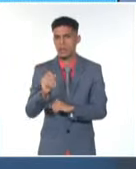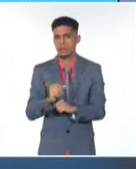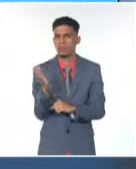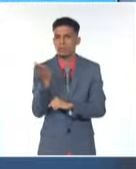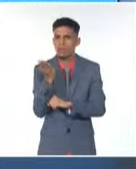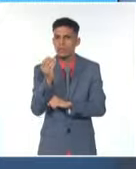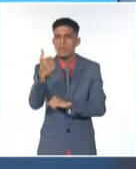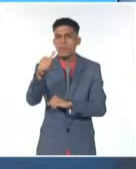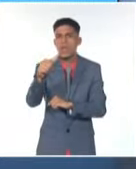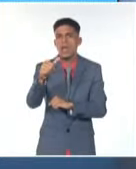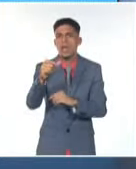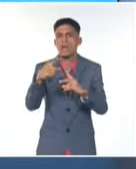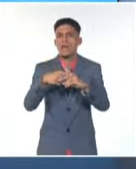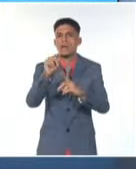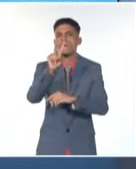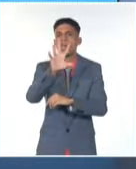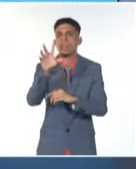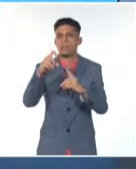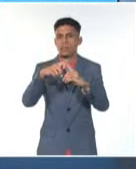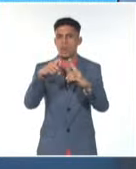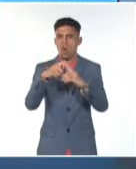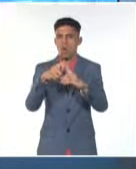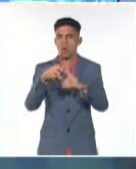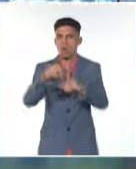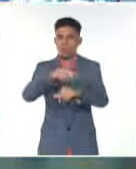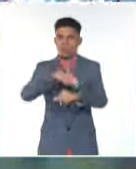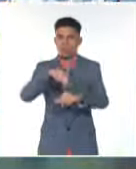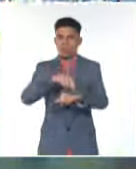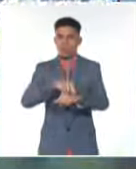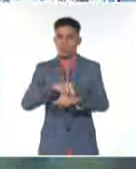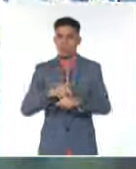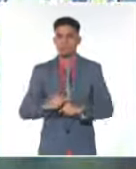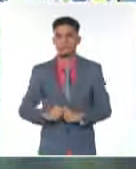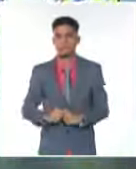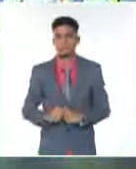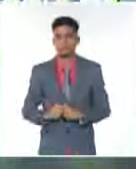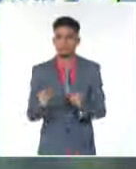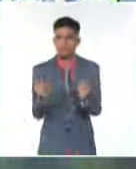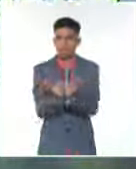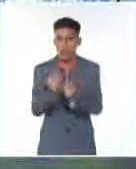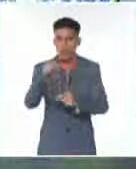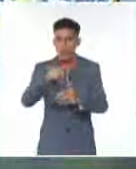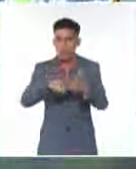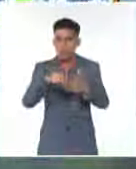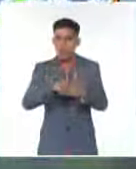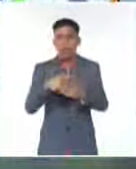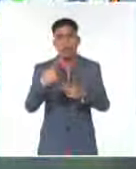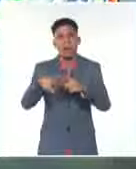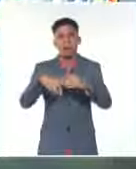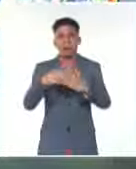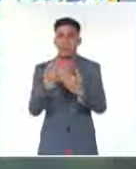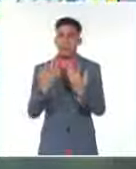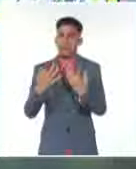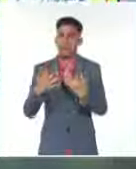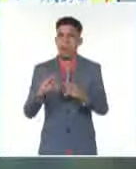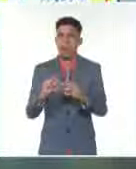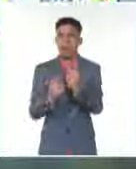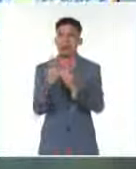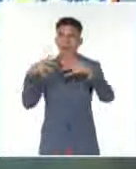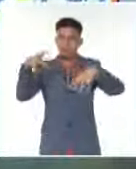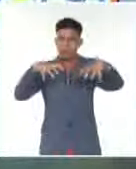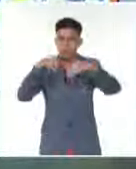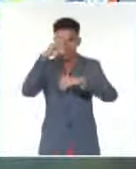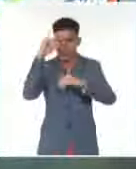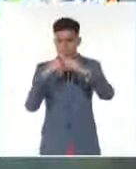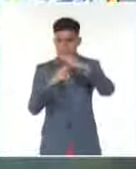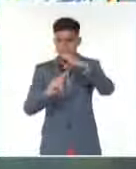10 y 25 km porh y habrá poco leaj en todas las costas en resumen para hoy otro día cálido con algunos chubascos y tormentas eléctricas